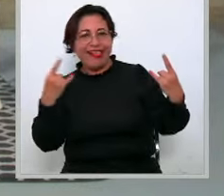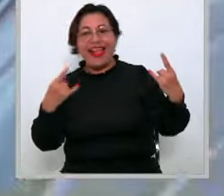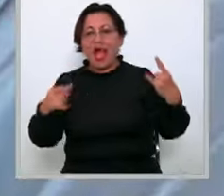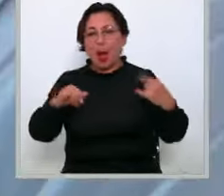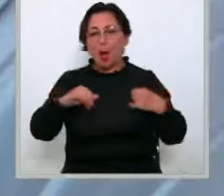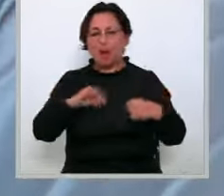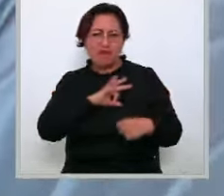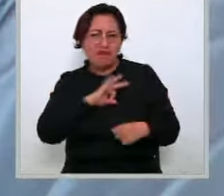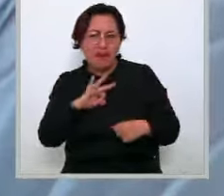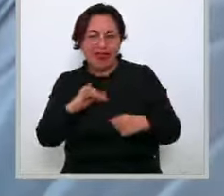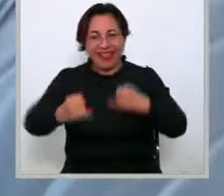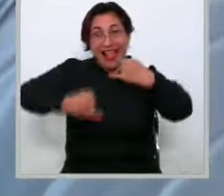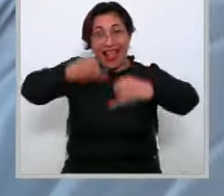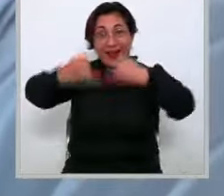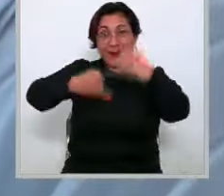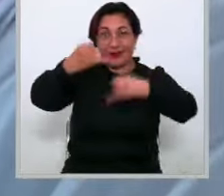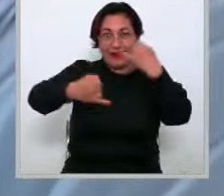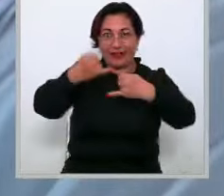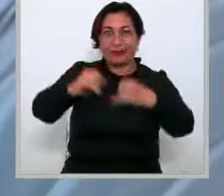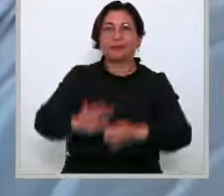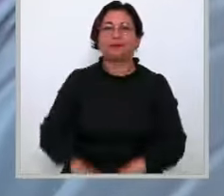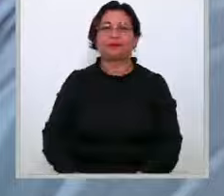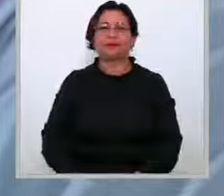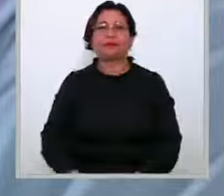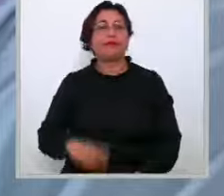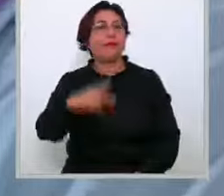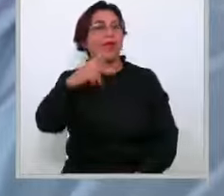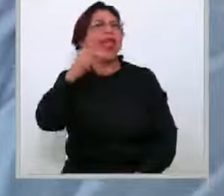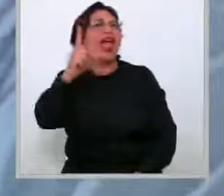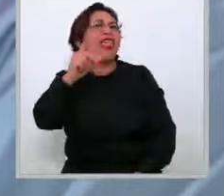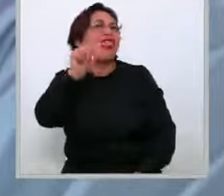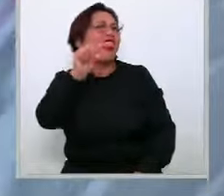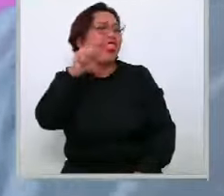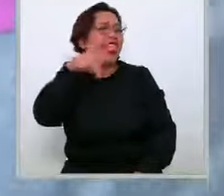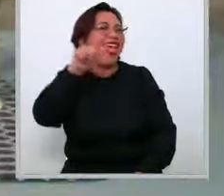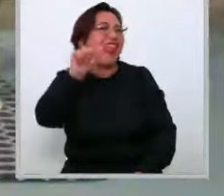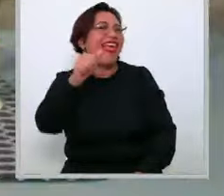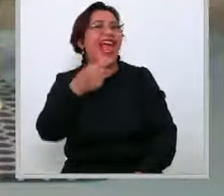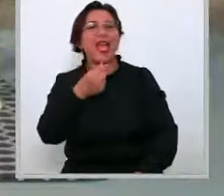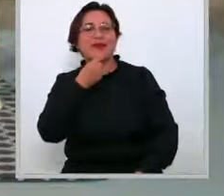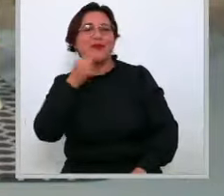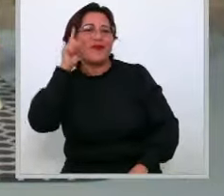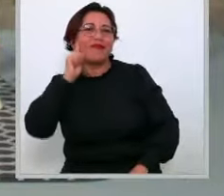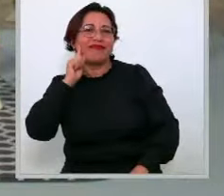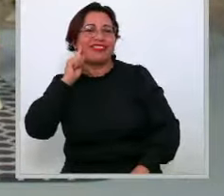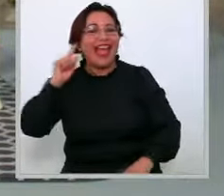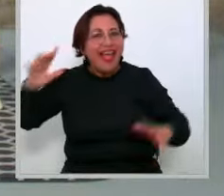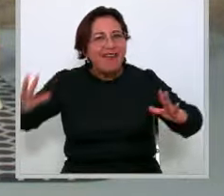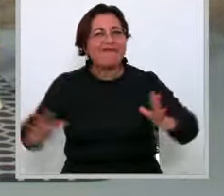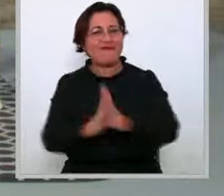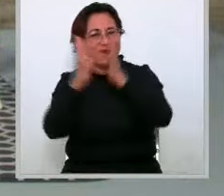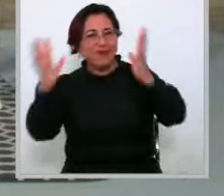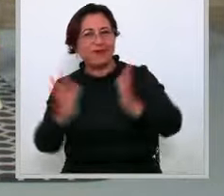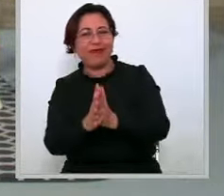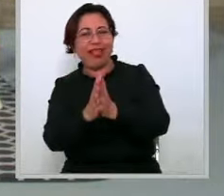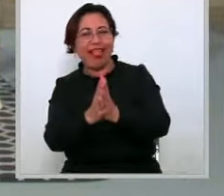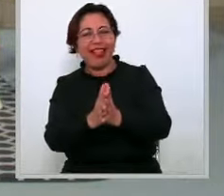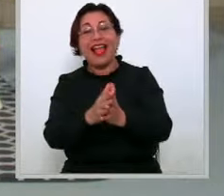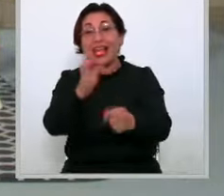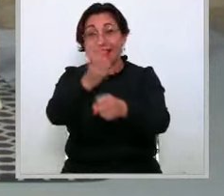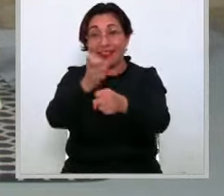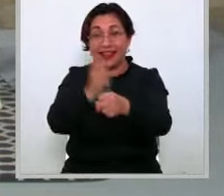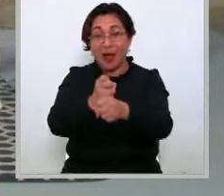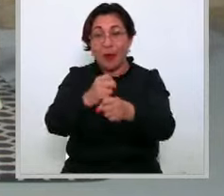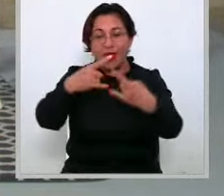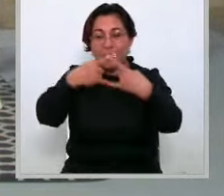que fomenta la lectura justamente en este programa de Minutos para Imaginar. Y este es uno de los libros que también tienes de manera interactiva. ¿Puedes contarme un poco al respecto sobre